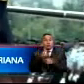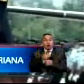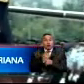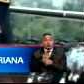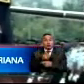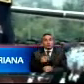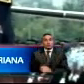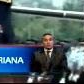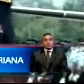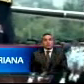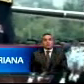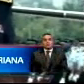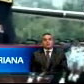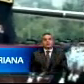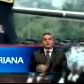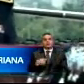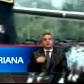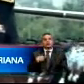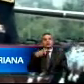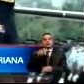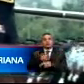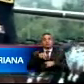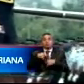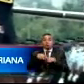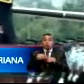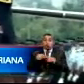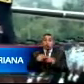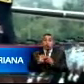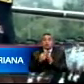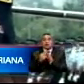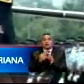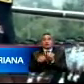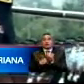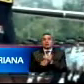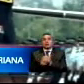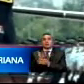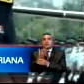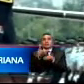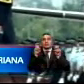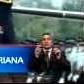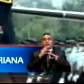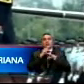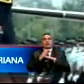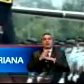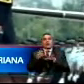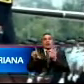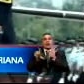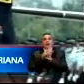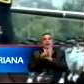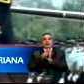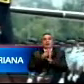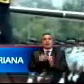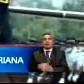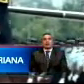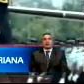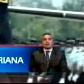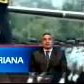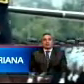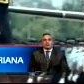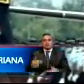Por ello, he dispuesto la creación de la unidad de defensa legal de